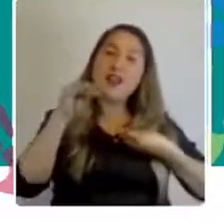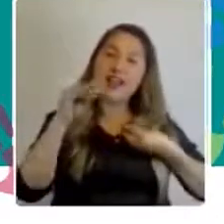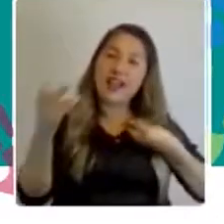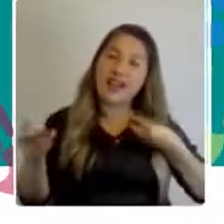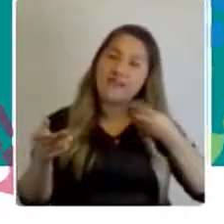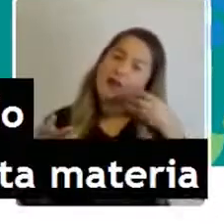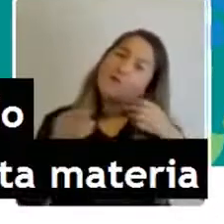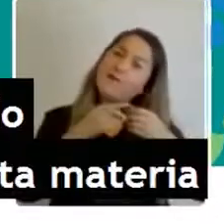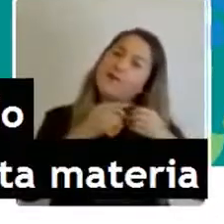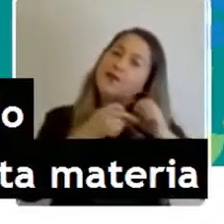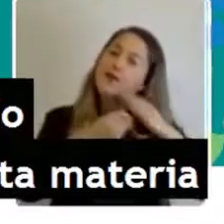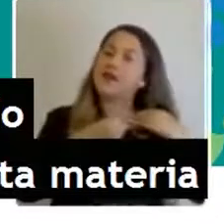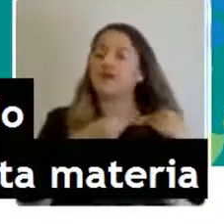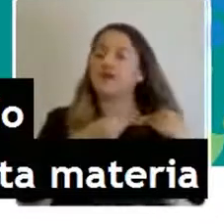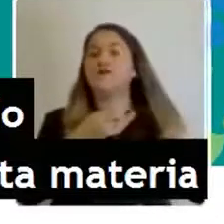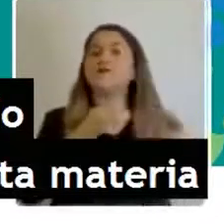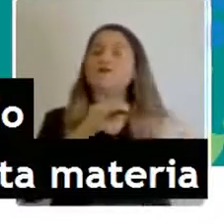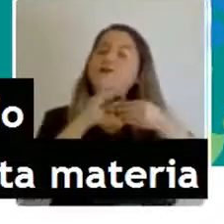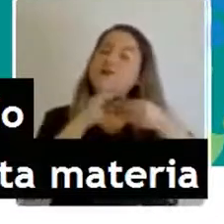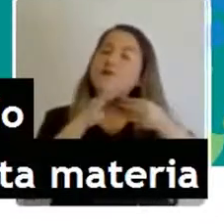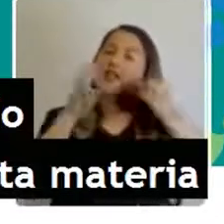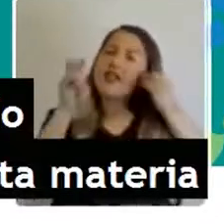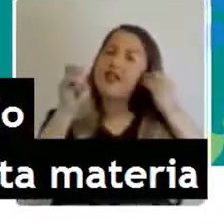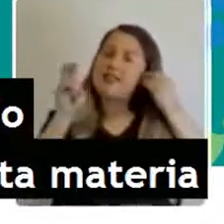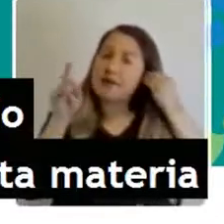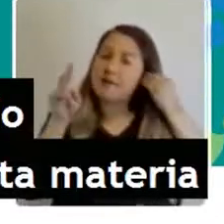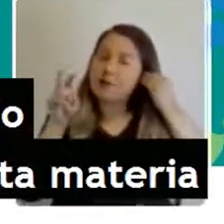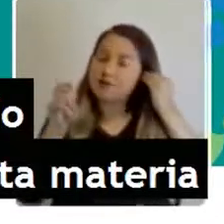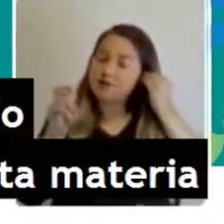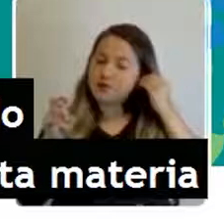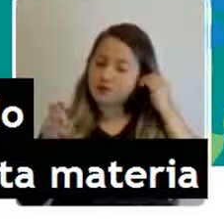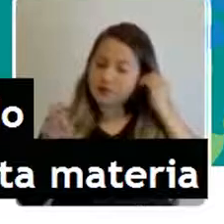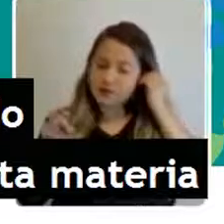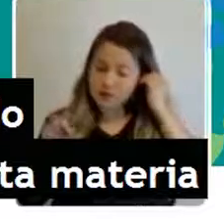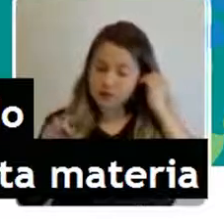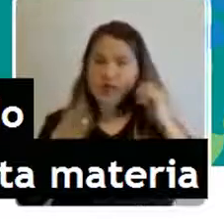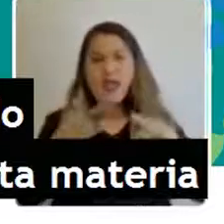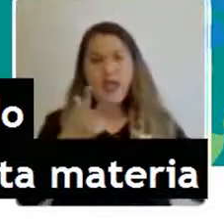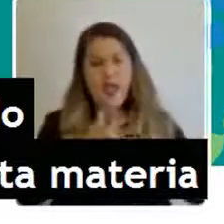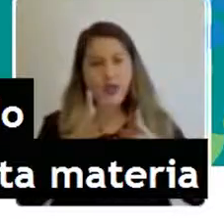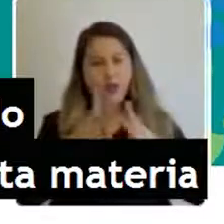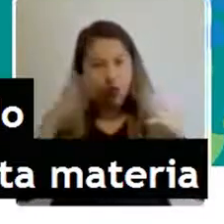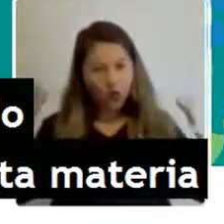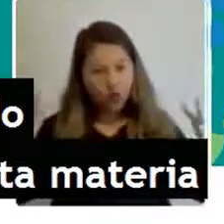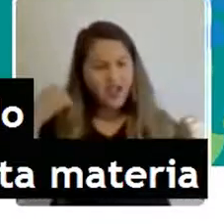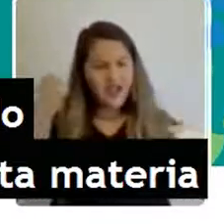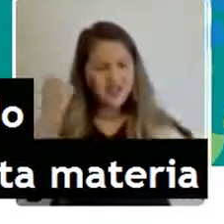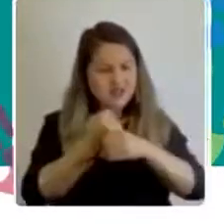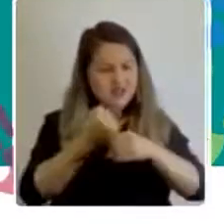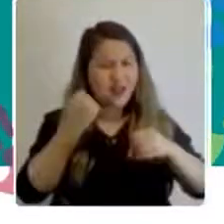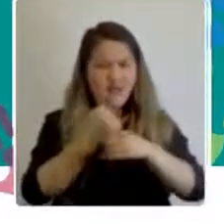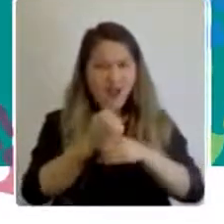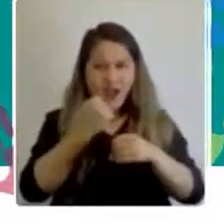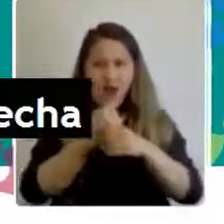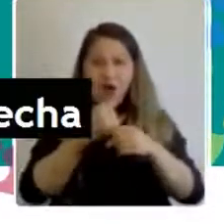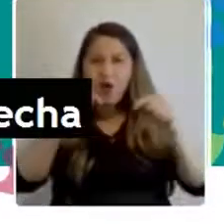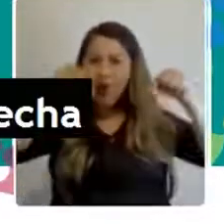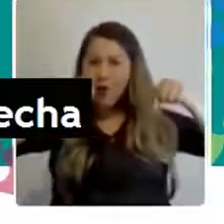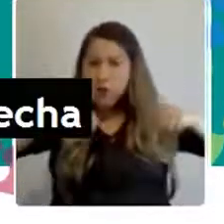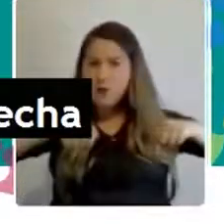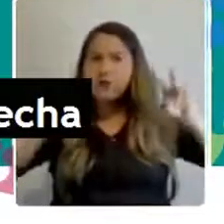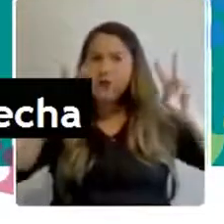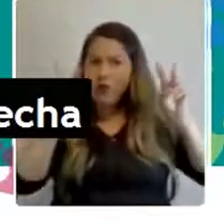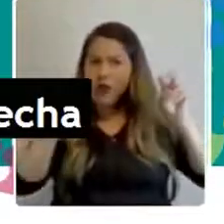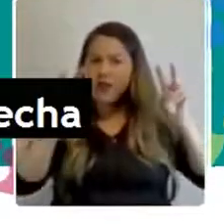Quiero rescatar, Dino, la constatación de que ha habido un trabajo intenso por el sector público en esta materia,